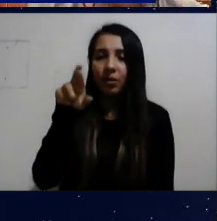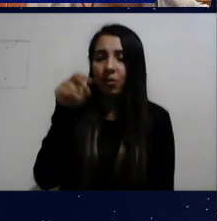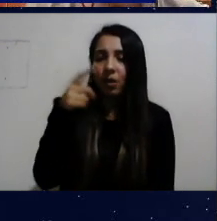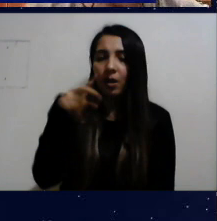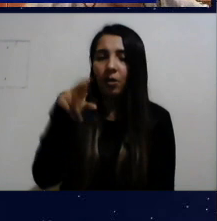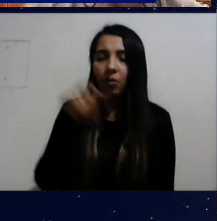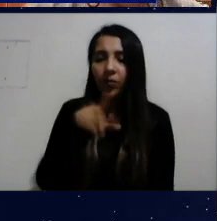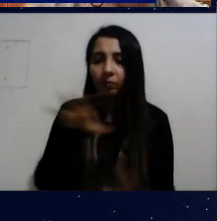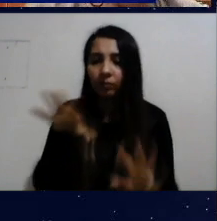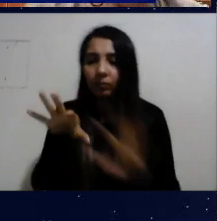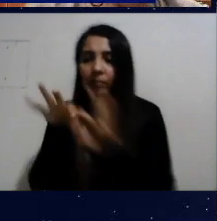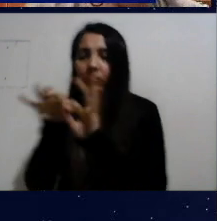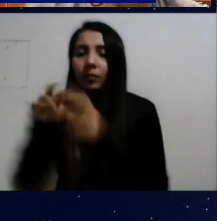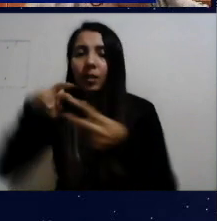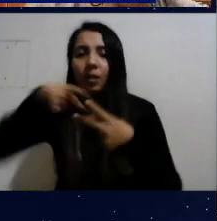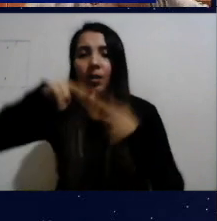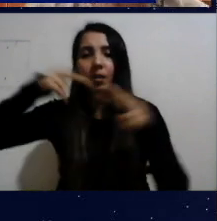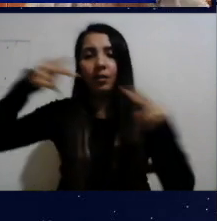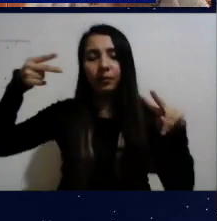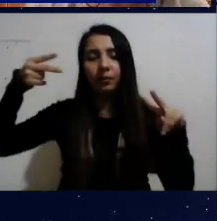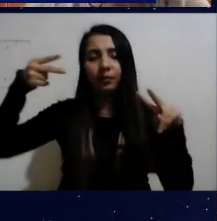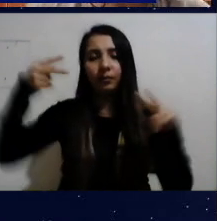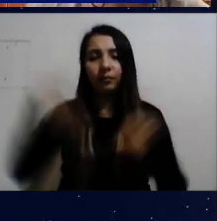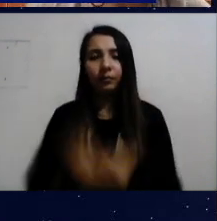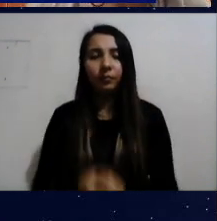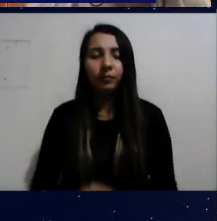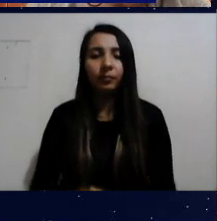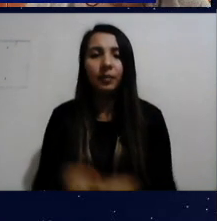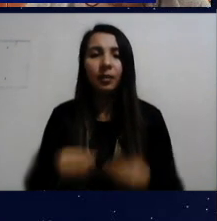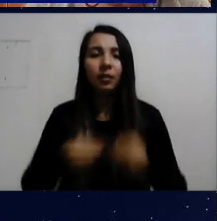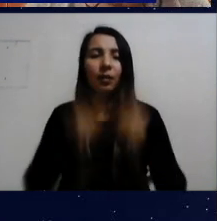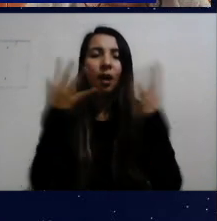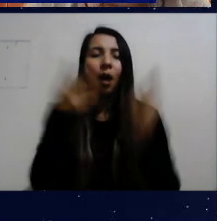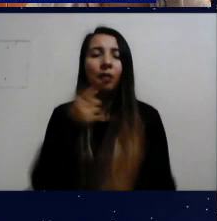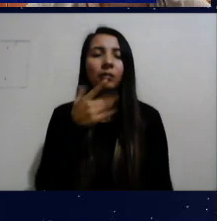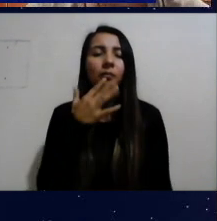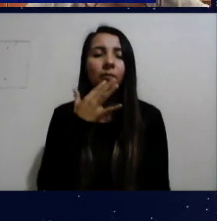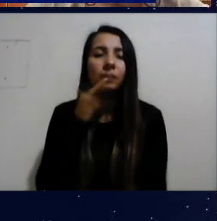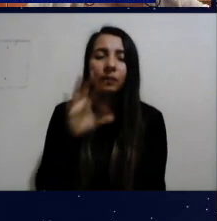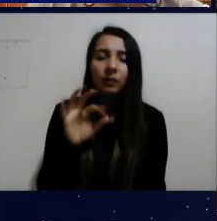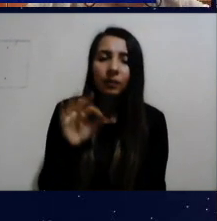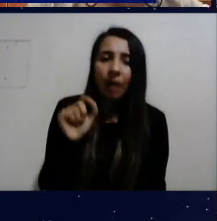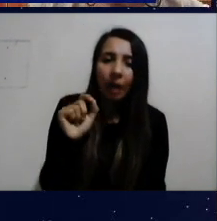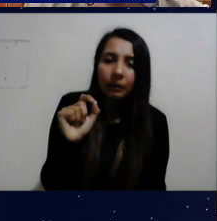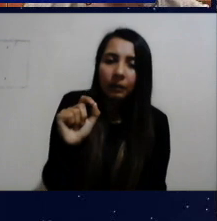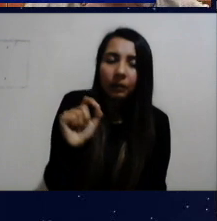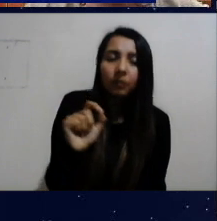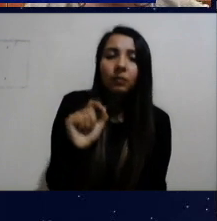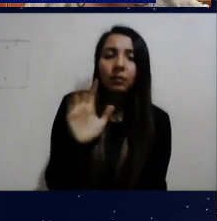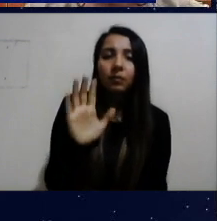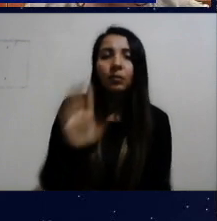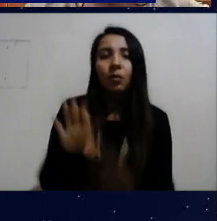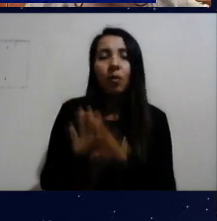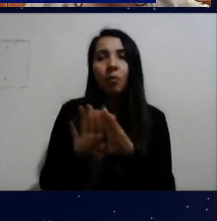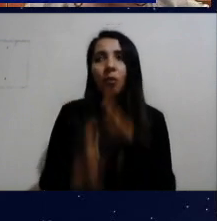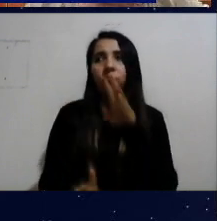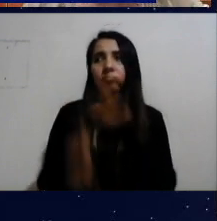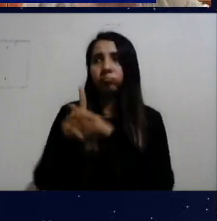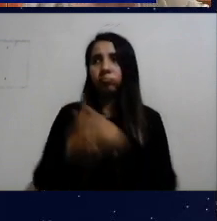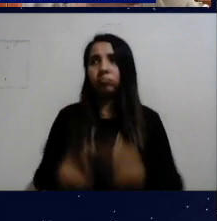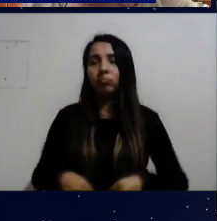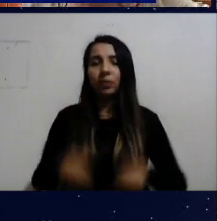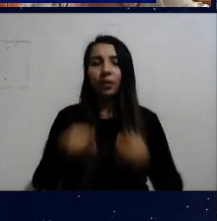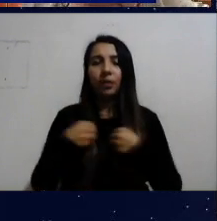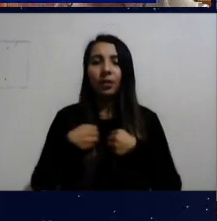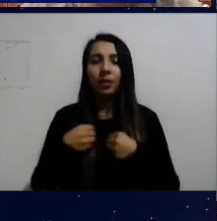nitrogenadas del ADN. Obviamente, esto es una cosa mínima en el camino del